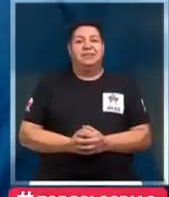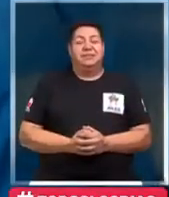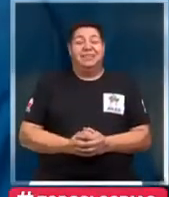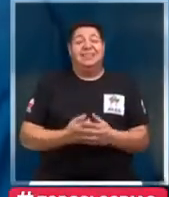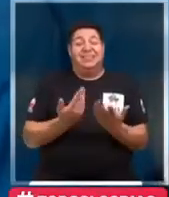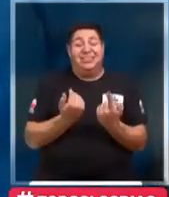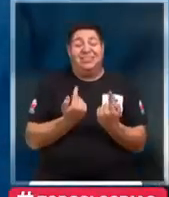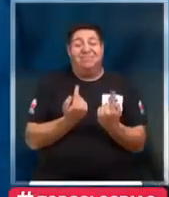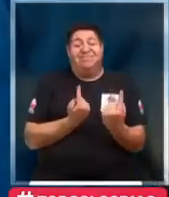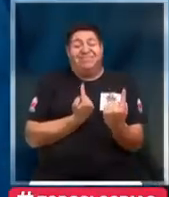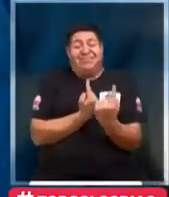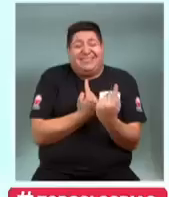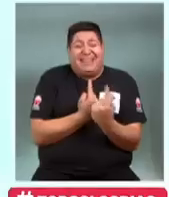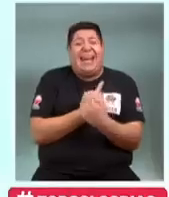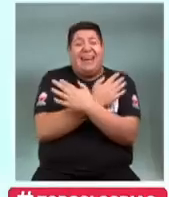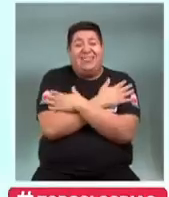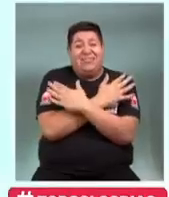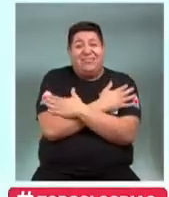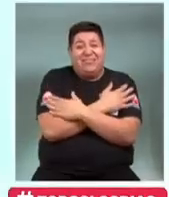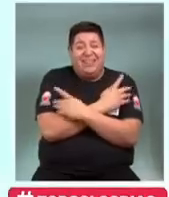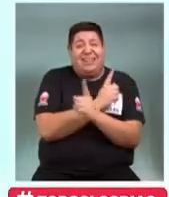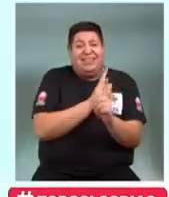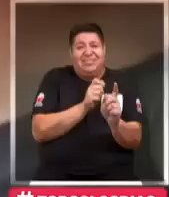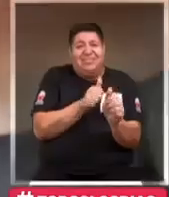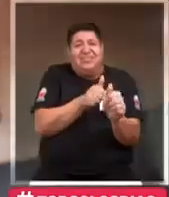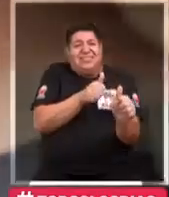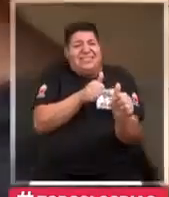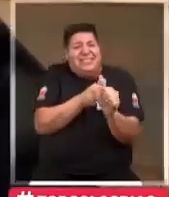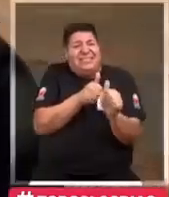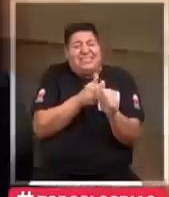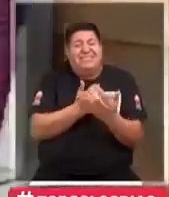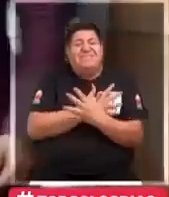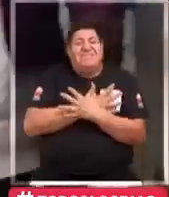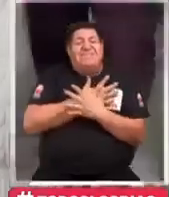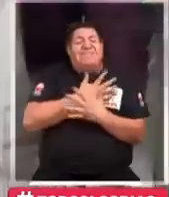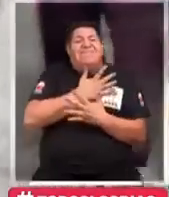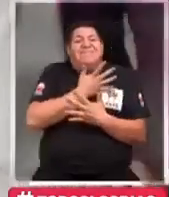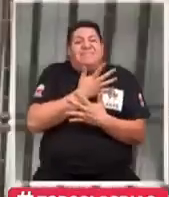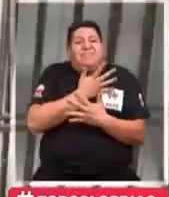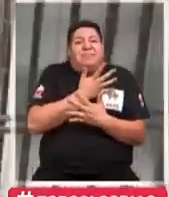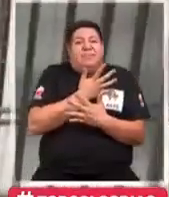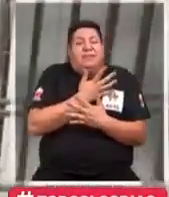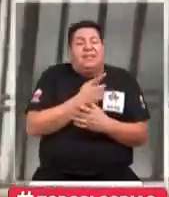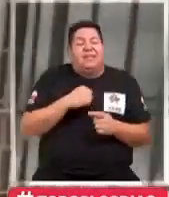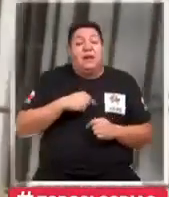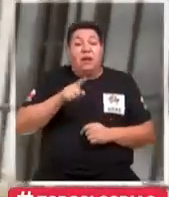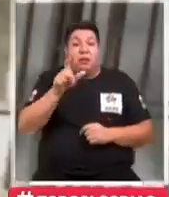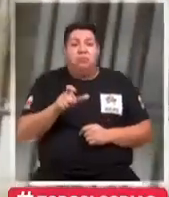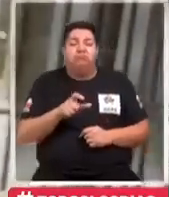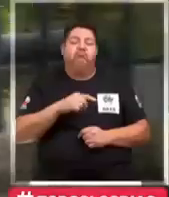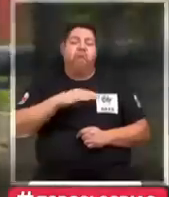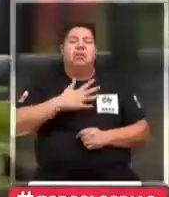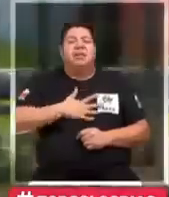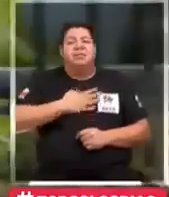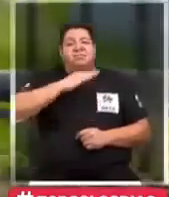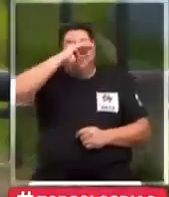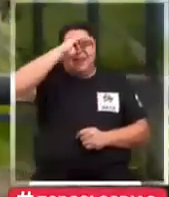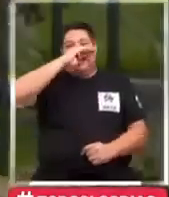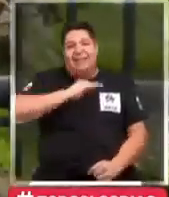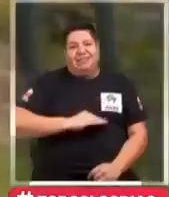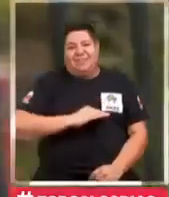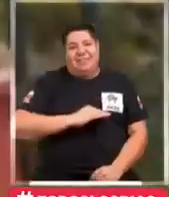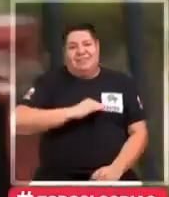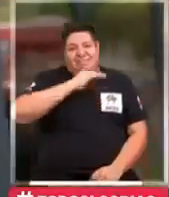Necesitaba un abrazo de ella, tenerla cerca, sentirla. Me sentí aliviada.